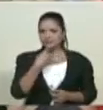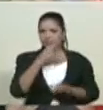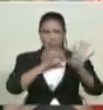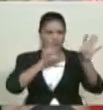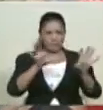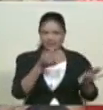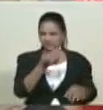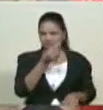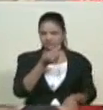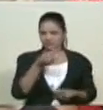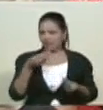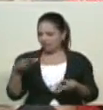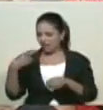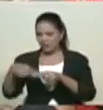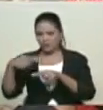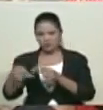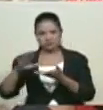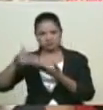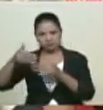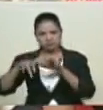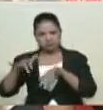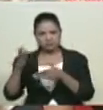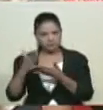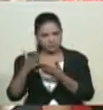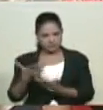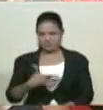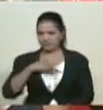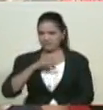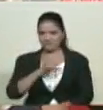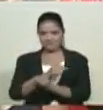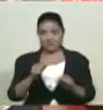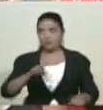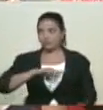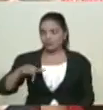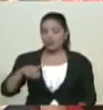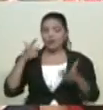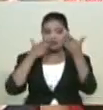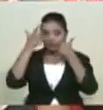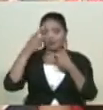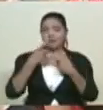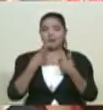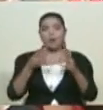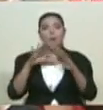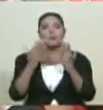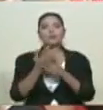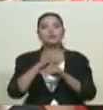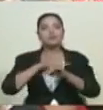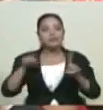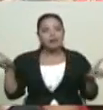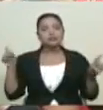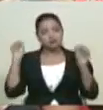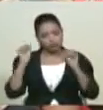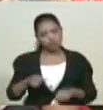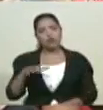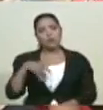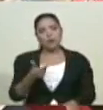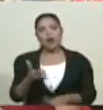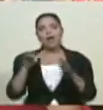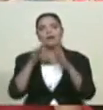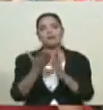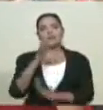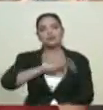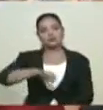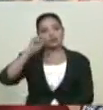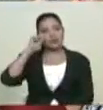en los colegios. Esas son las cosas las que nosotros, el comandante Chávez hablaba de un mundo distinto era posible, y es el mundo del